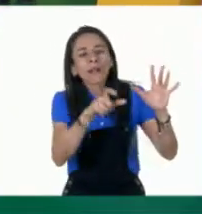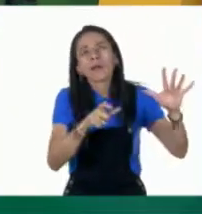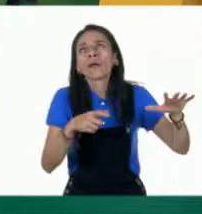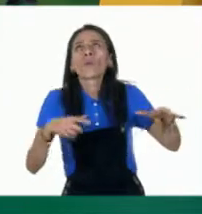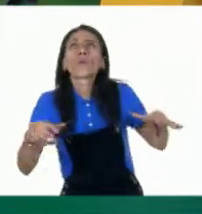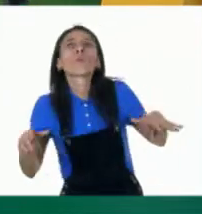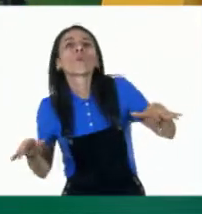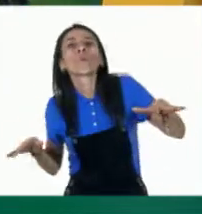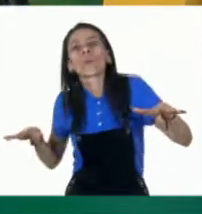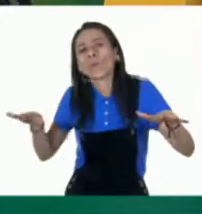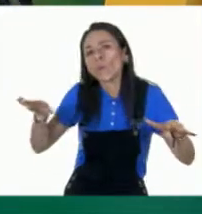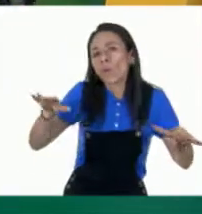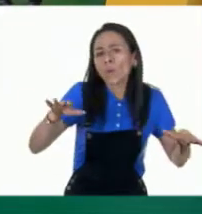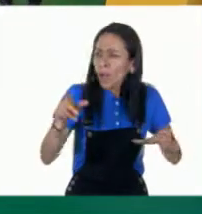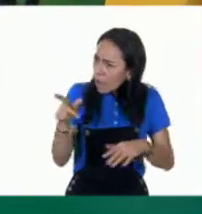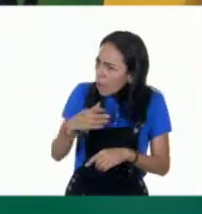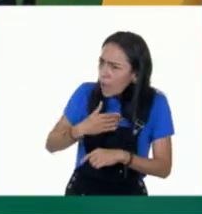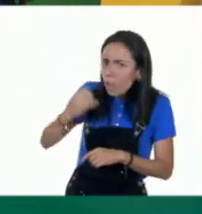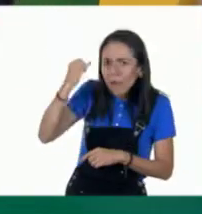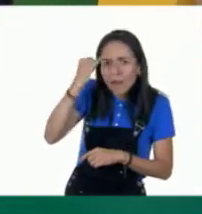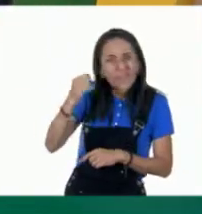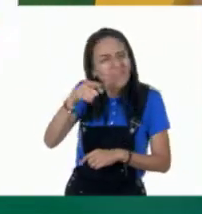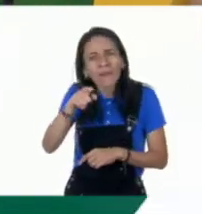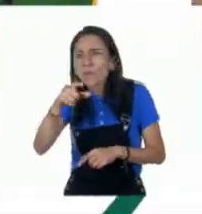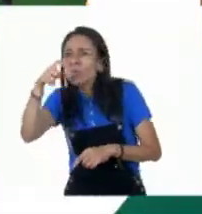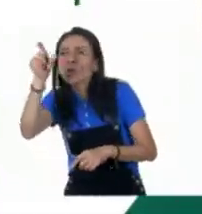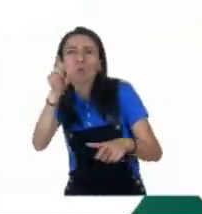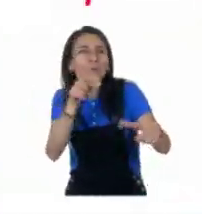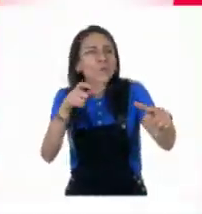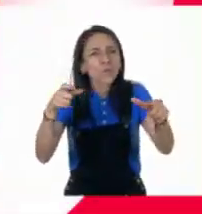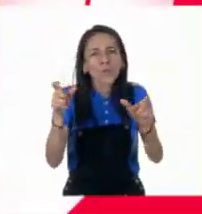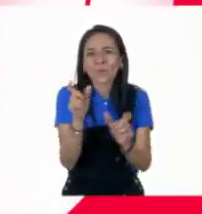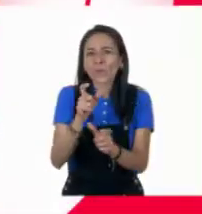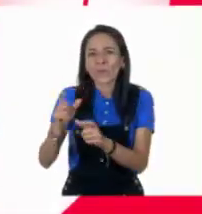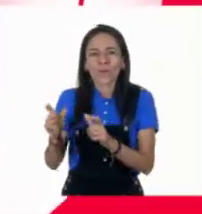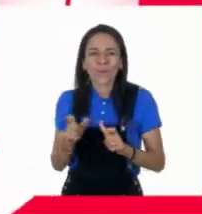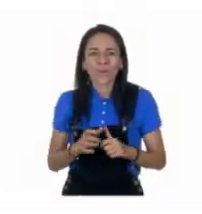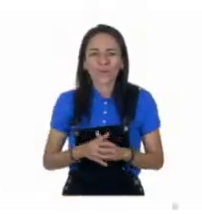Esa es una buena idea. Uy. Vámonos, muévanse por todos lados también allá en casa.